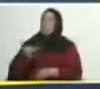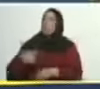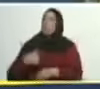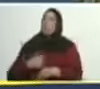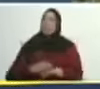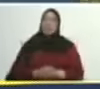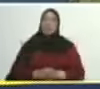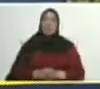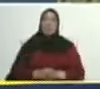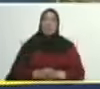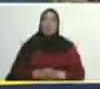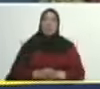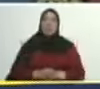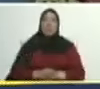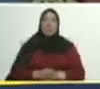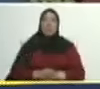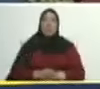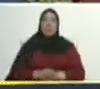que le decía, ¿no?